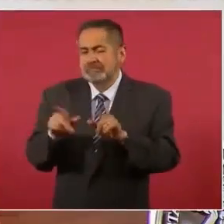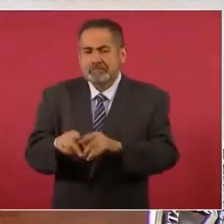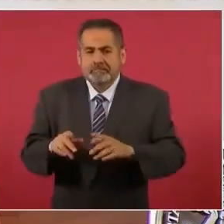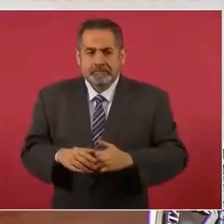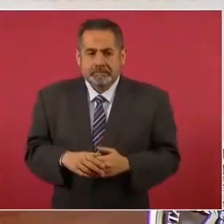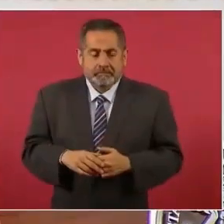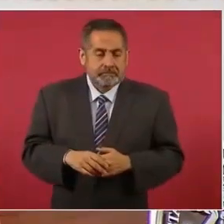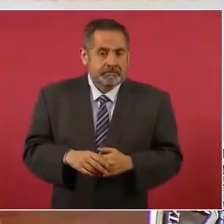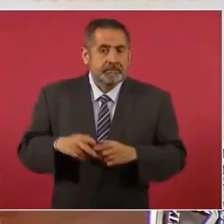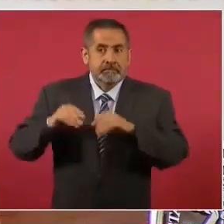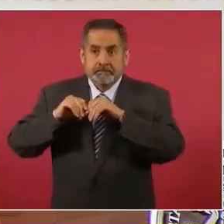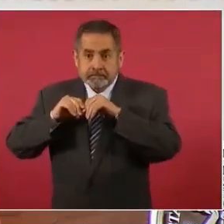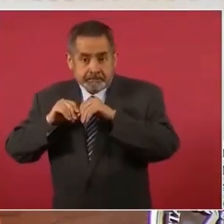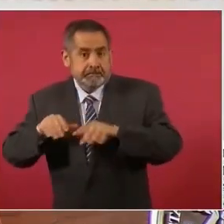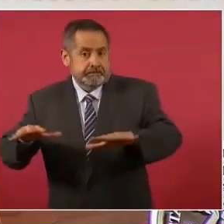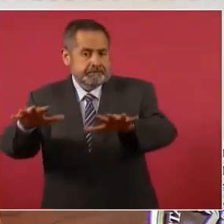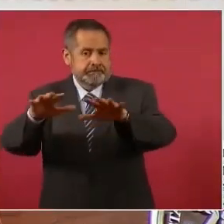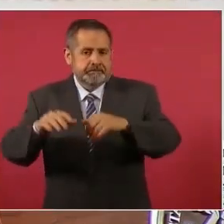Para que la gente